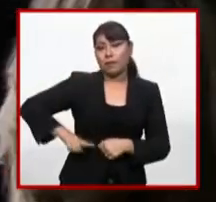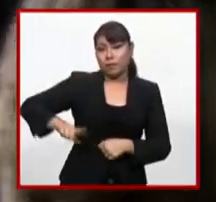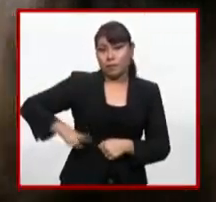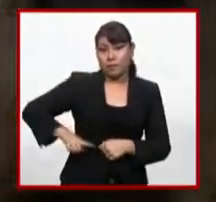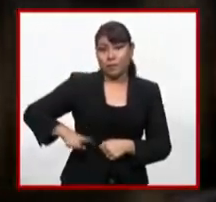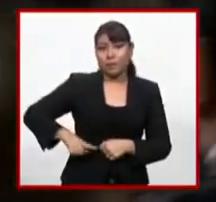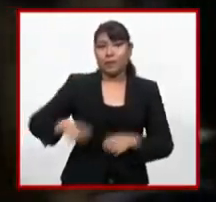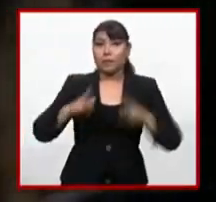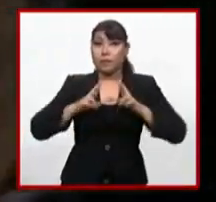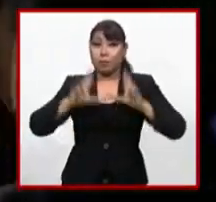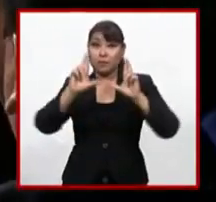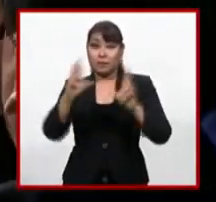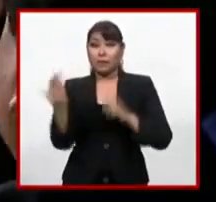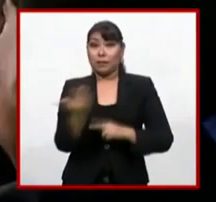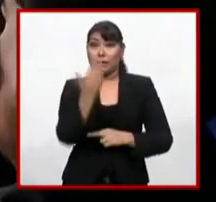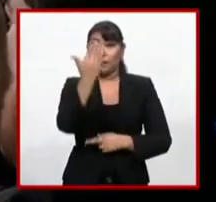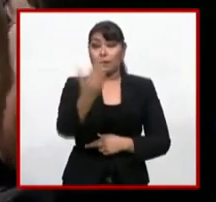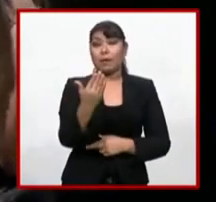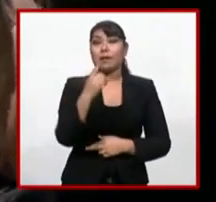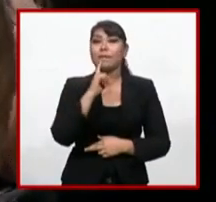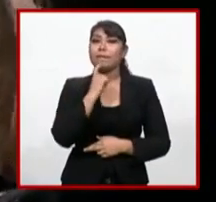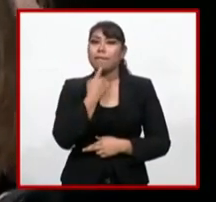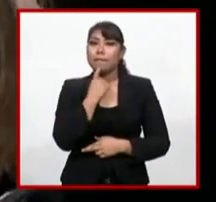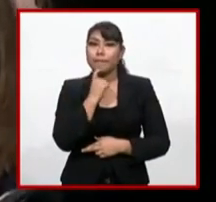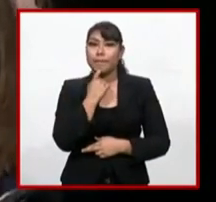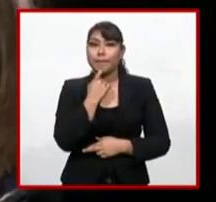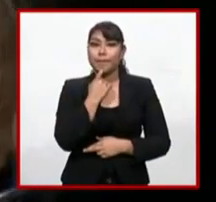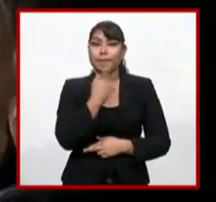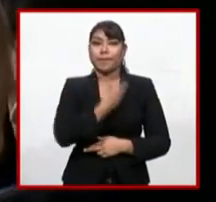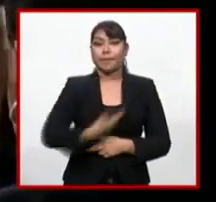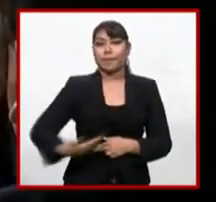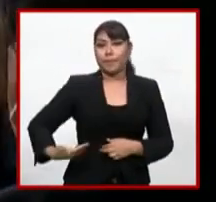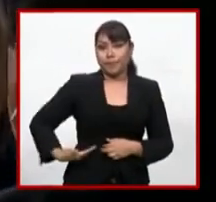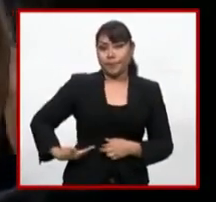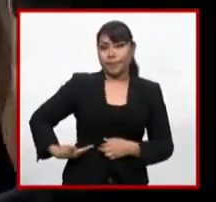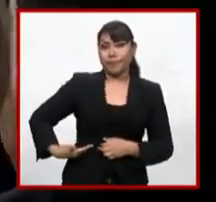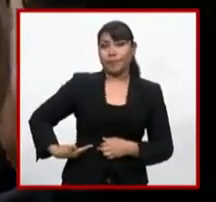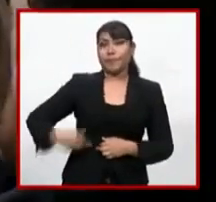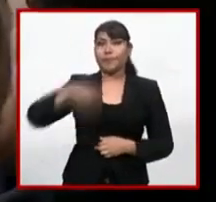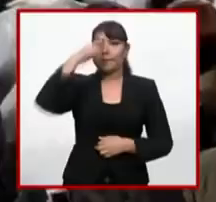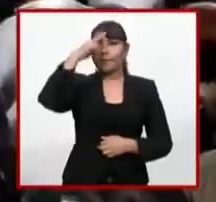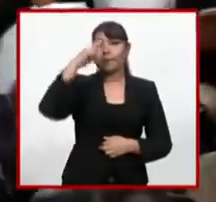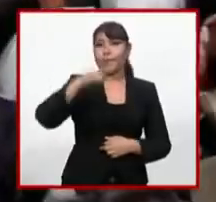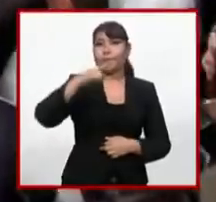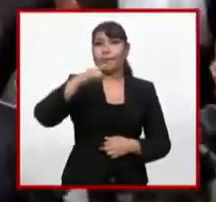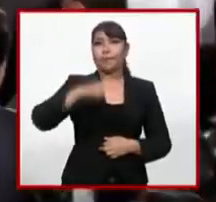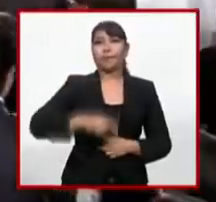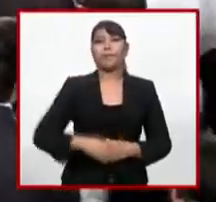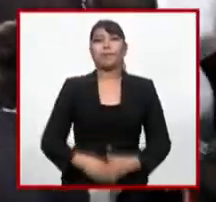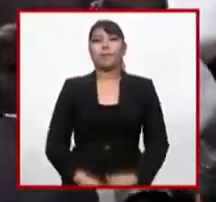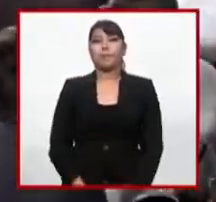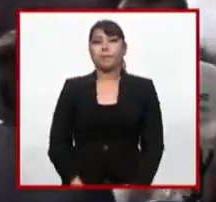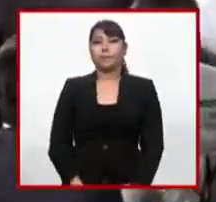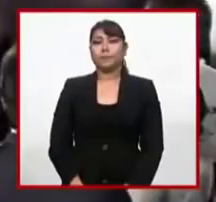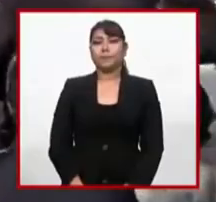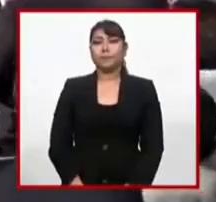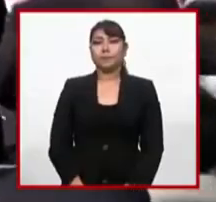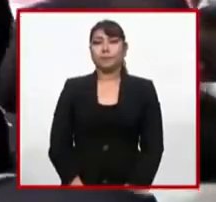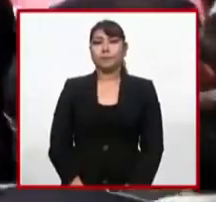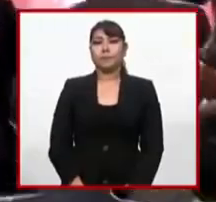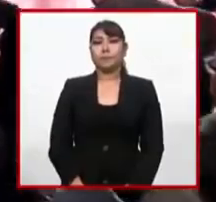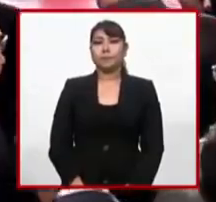y representante personal del licenciado Andrés Manuel López Obrador, presidente constitucional de los Estados Unidos